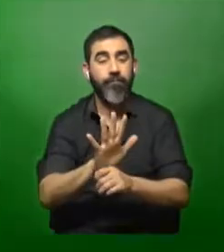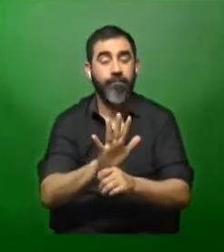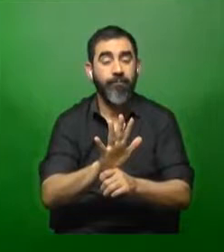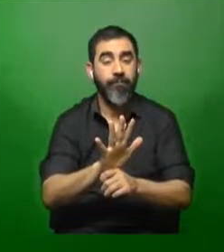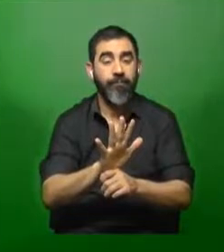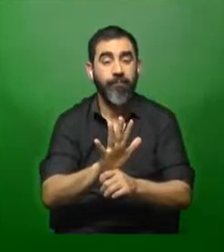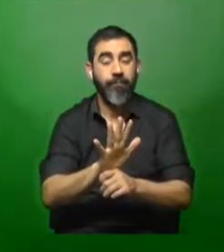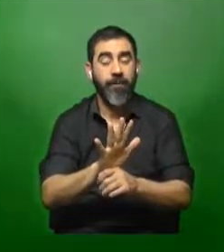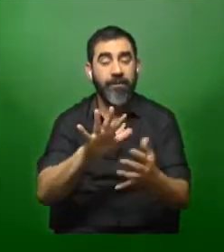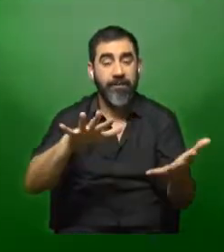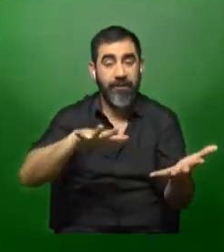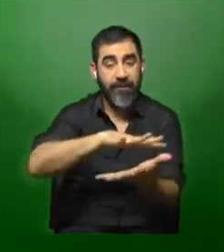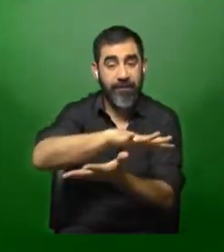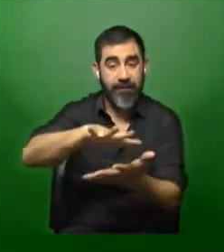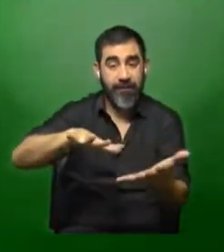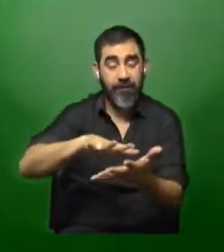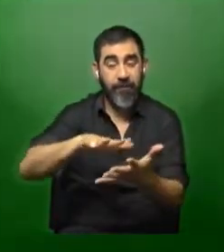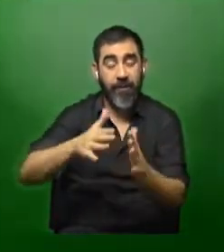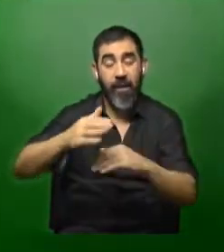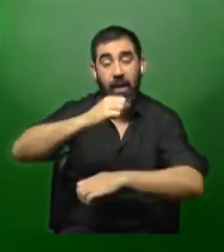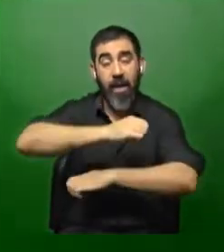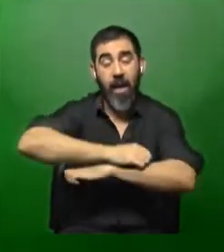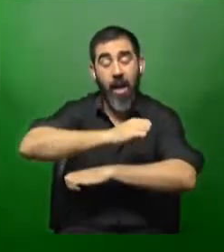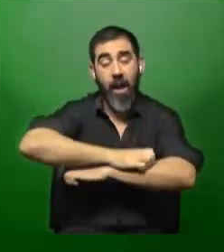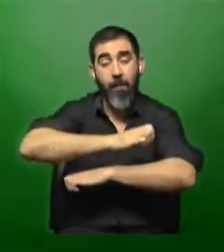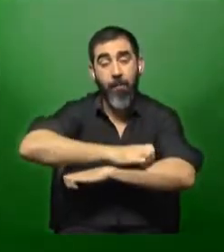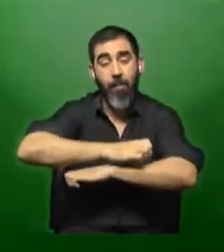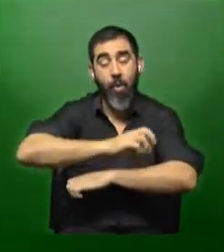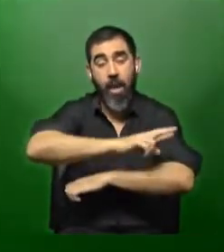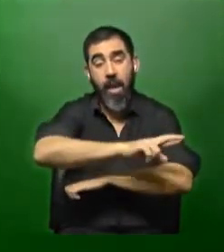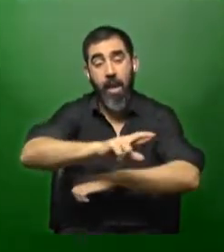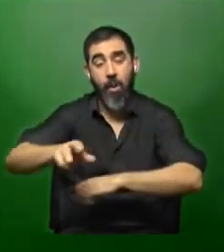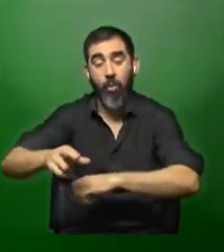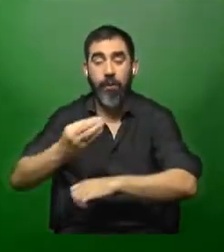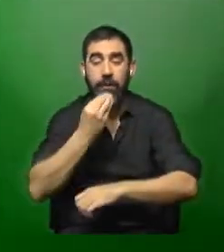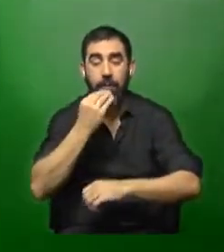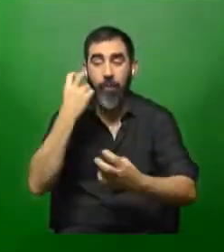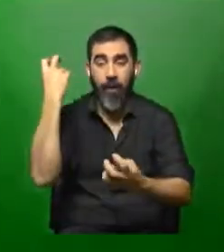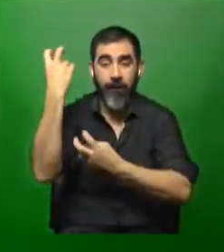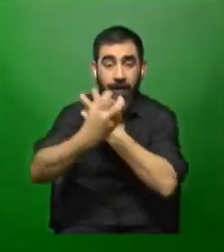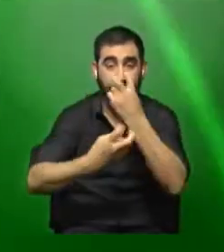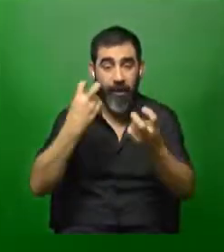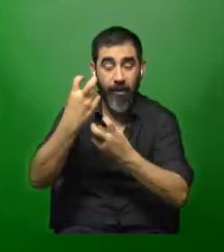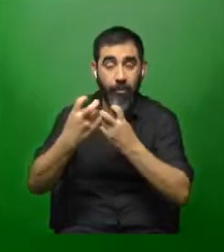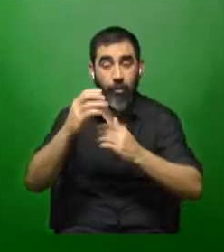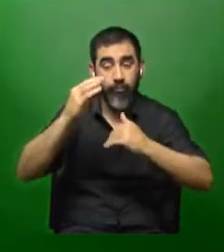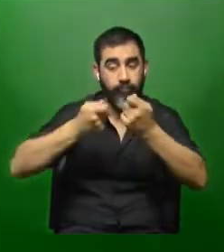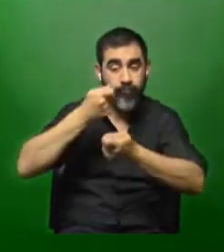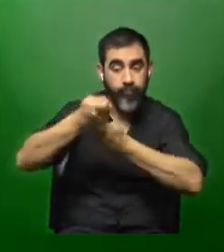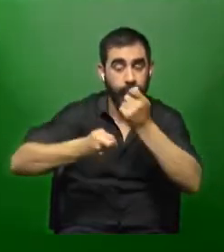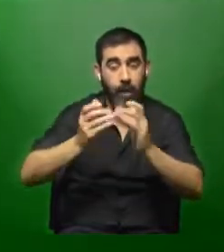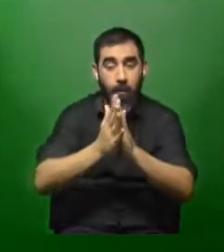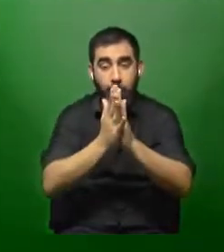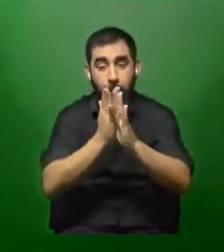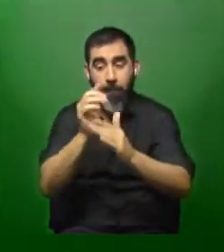cómo son las condiciones en las que trabaja el camión en la carretera. O sea, simulamos el viento, le construimos una placa